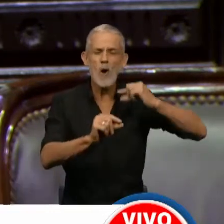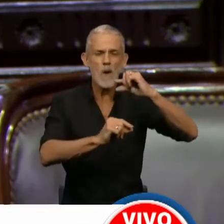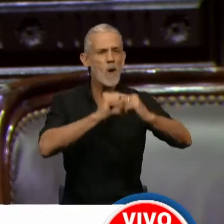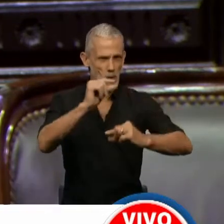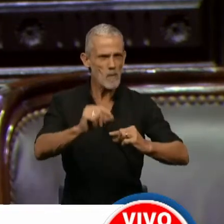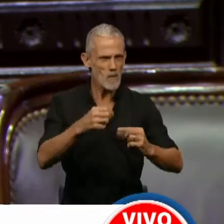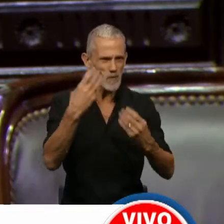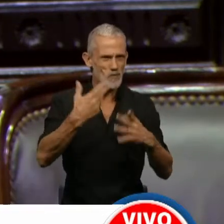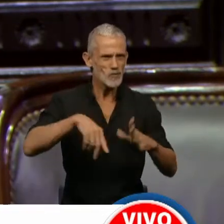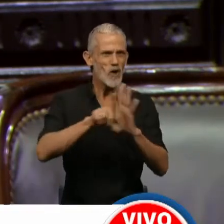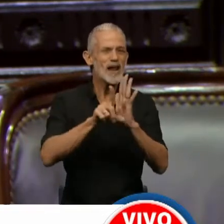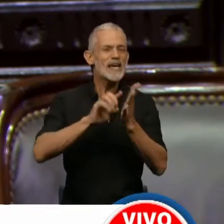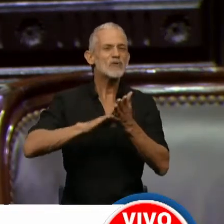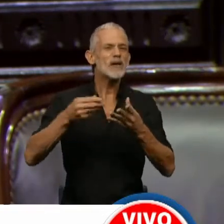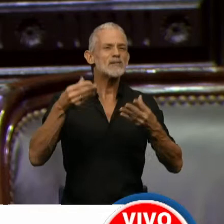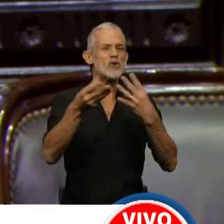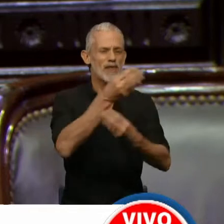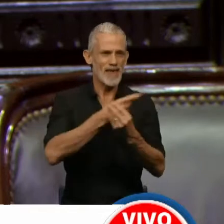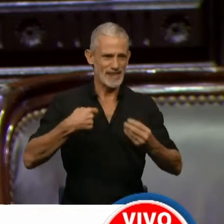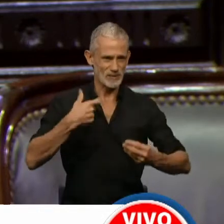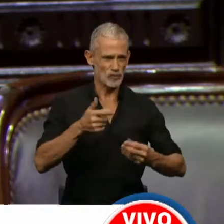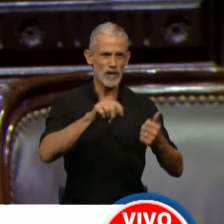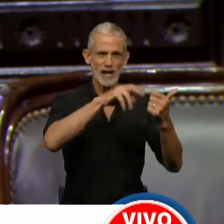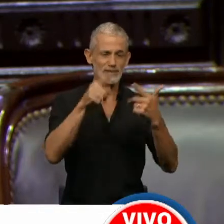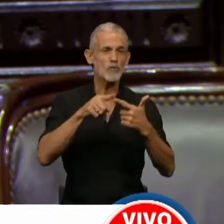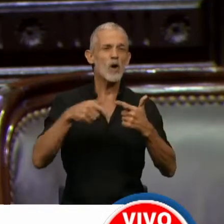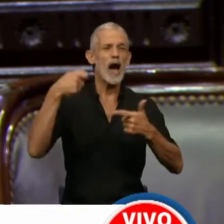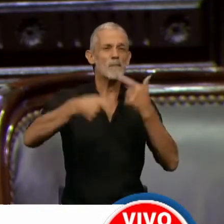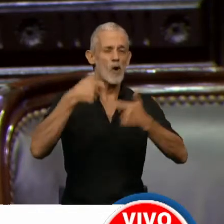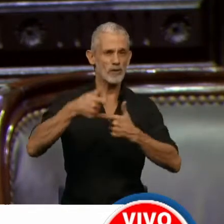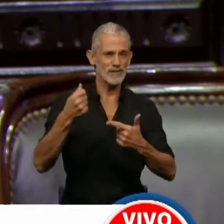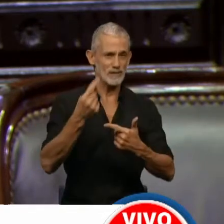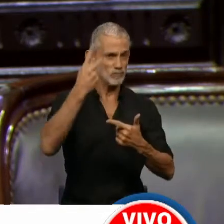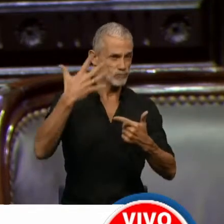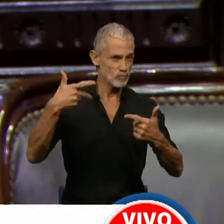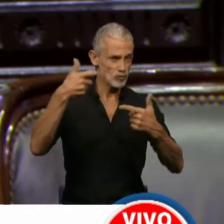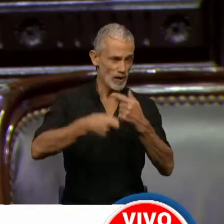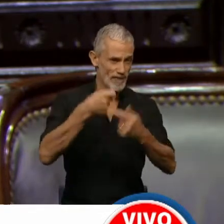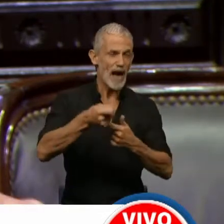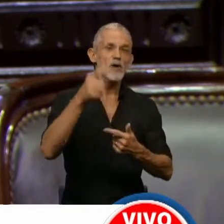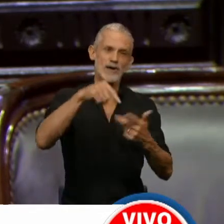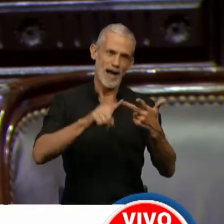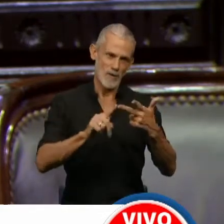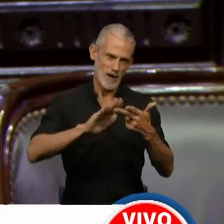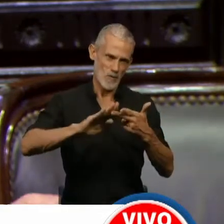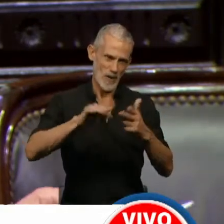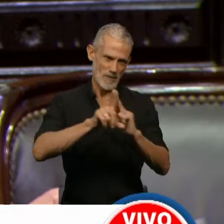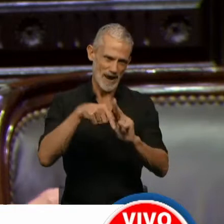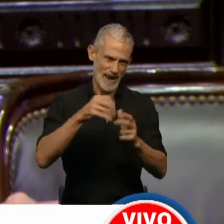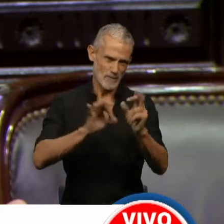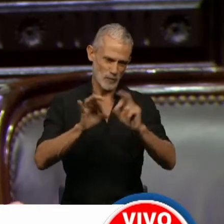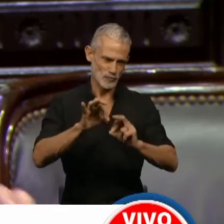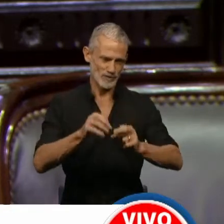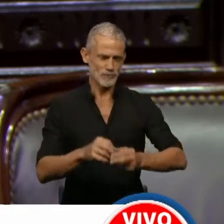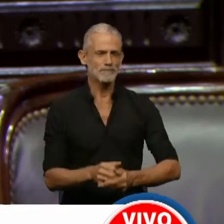primer momento a través de la Ley de Solidaridad Social, luego lo hicimos con el aporte solidario y hoy lo estamos plasmando con esta iniciativa. Y